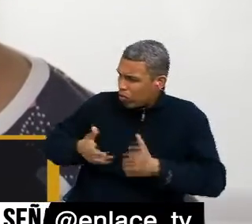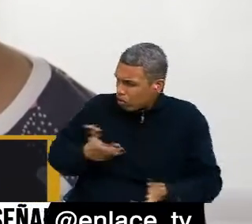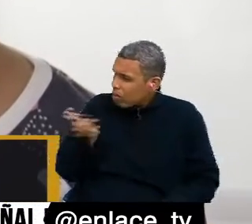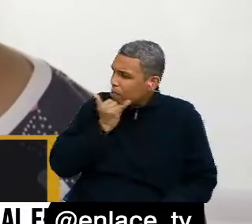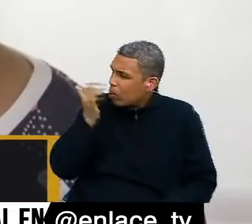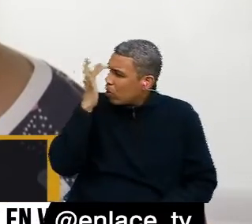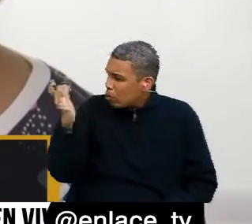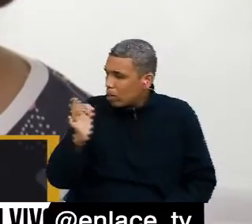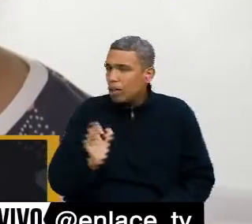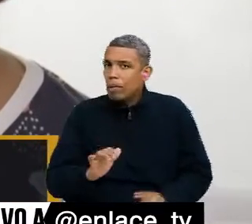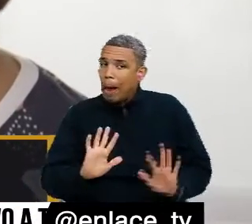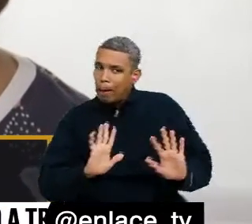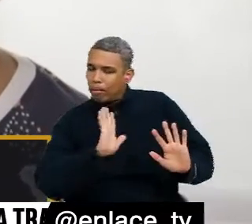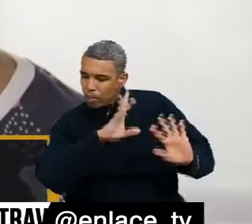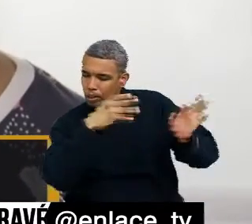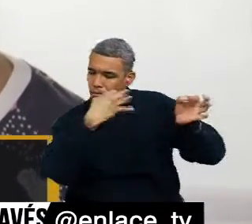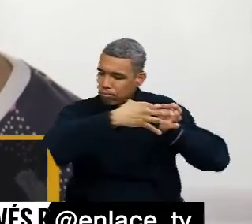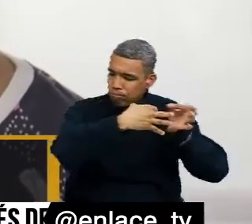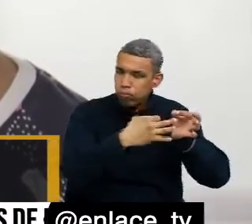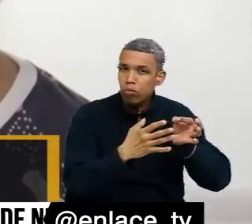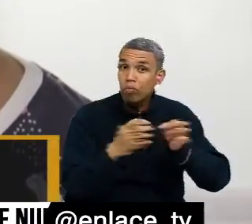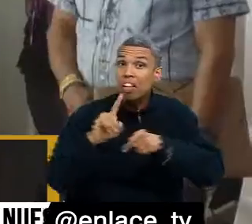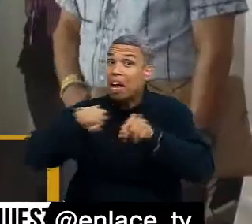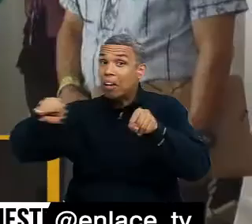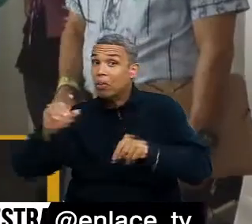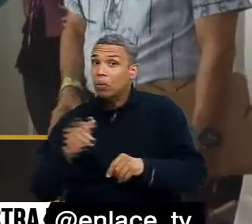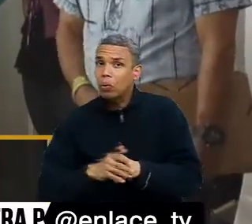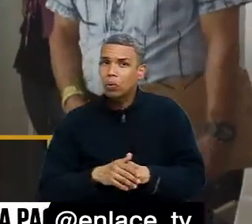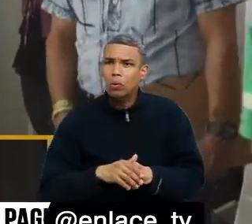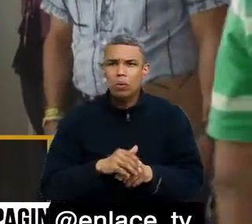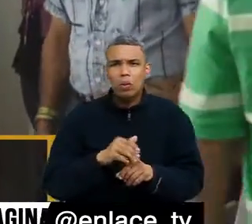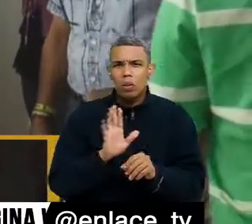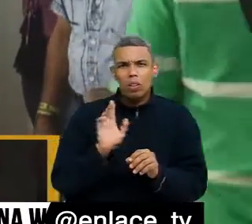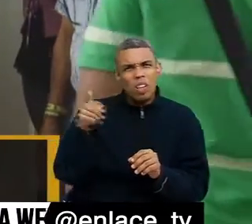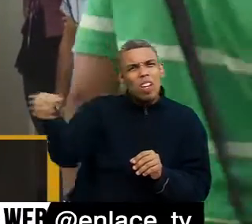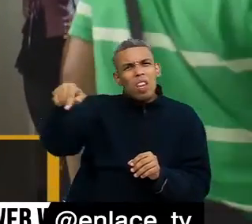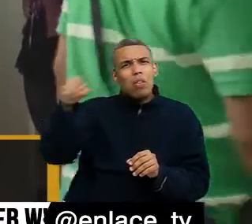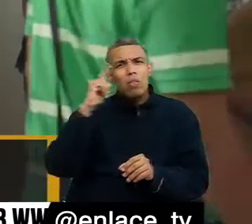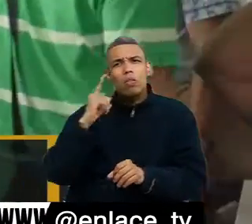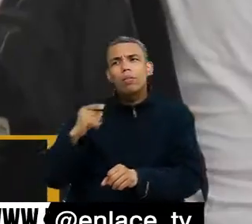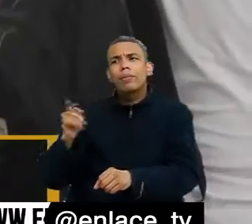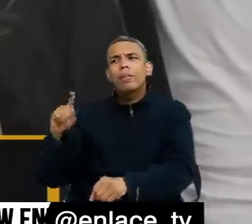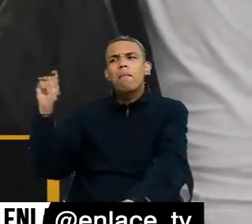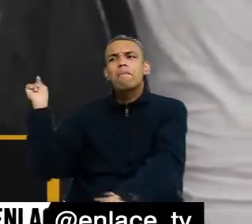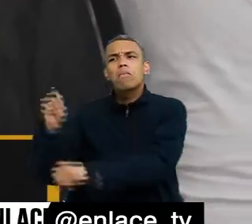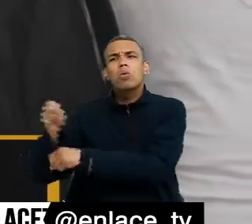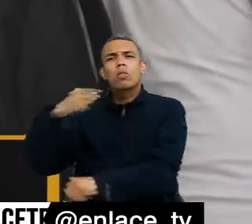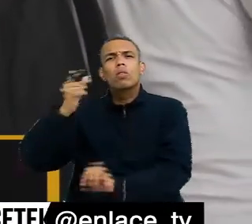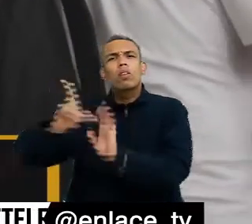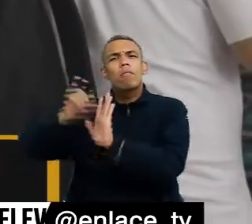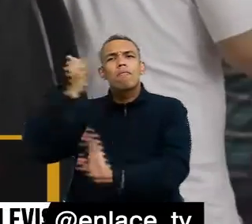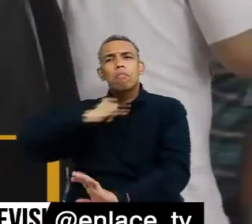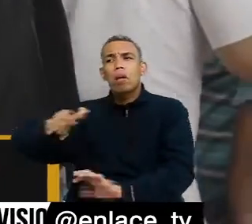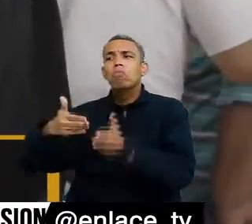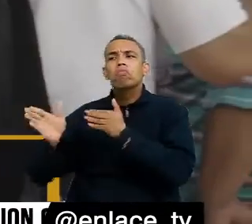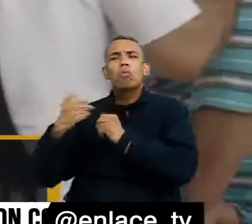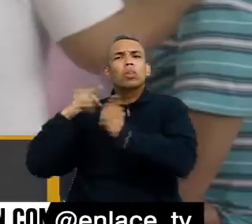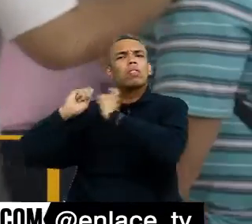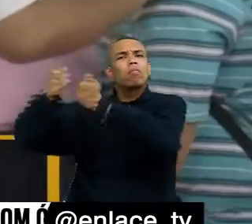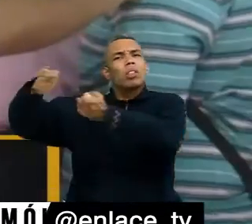que a pesar de estar impugnados, pues se les entregó dicha resolución. Para la coordinadora de la oficina es bueno exponer que el hecho de haber sido impugnada la elección